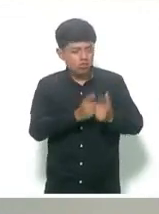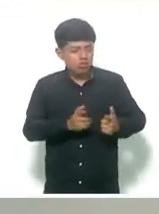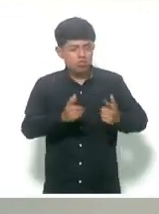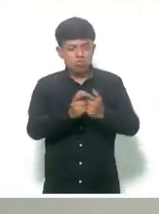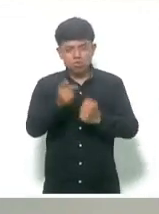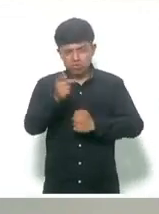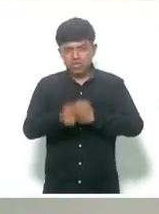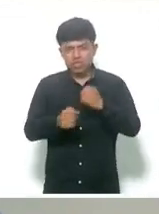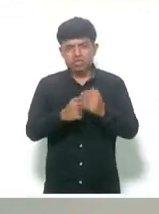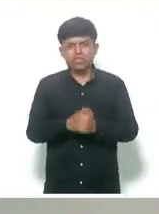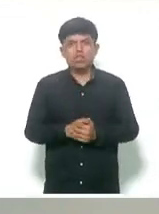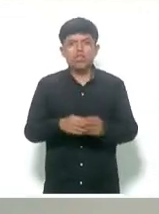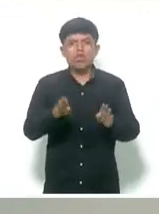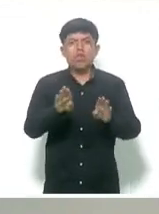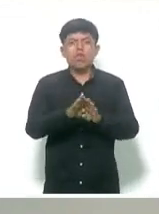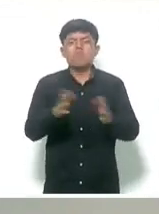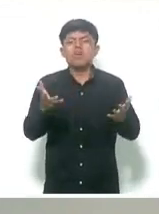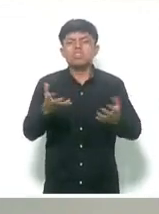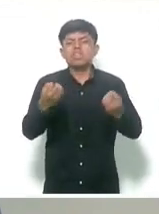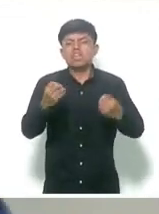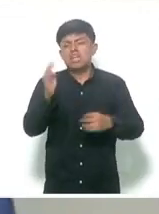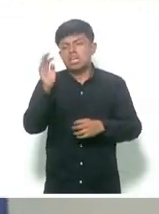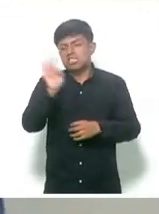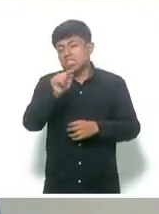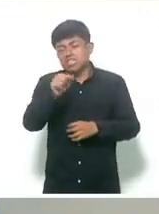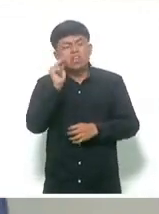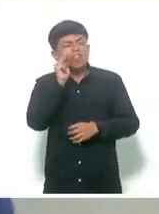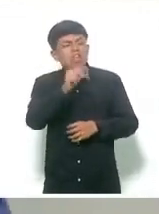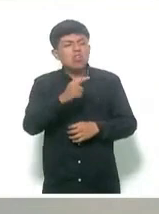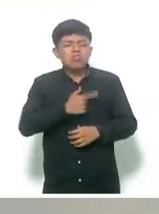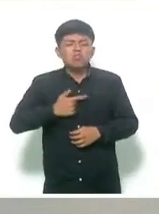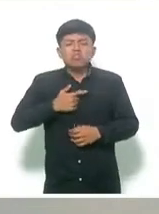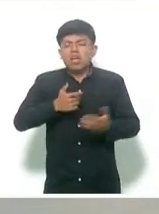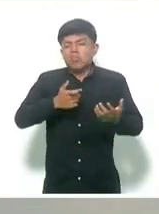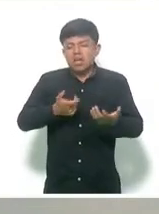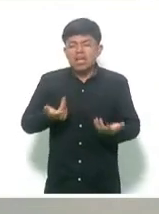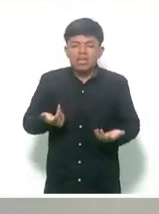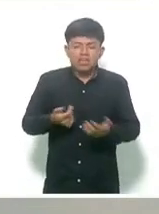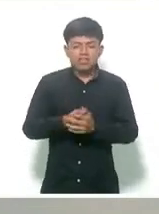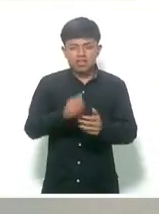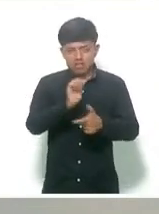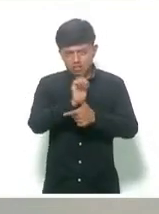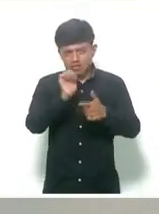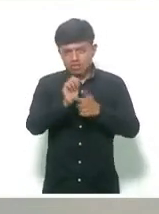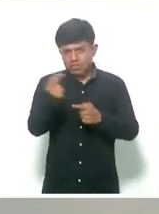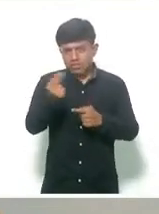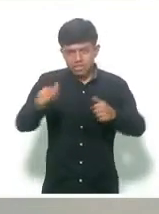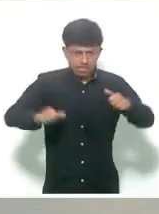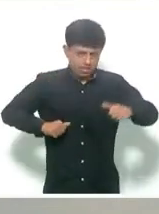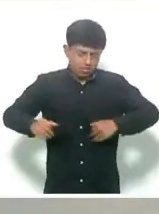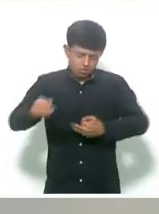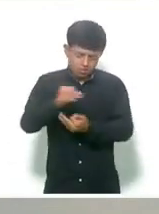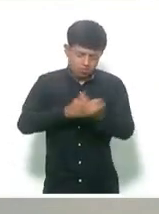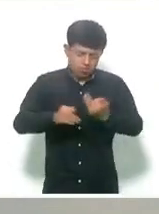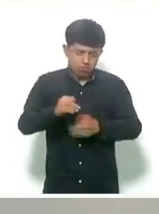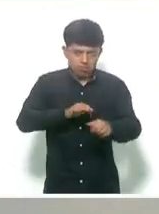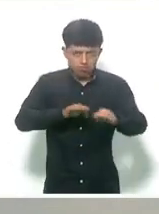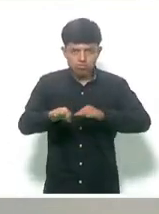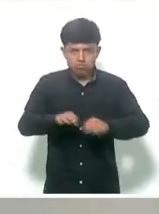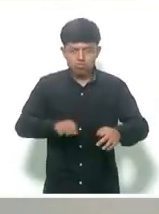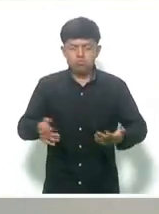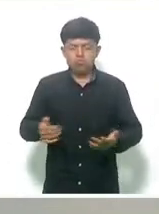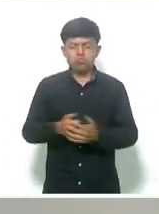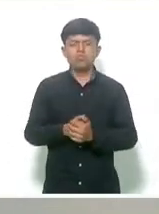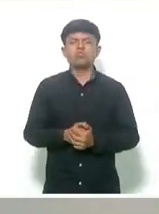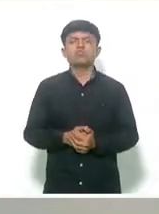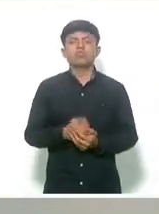hacer que eh se ocupen de alguna manera no Entonces es es una suma de acciones y a final de cuentas esa suma de acciones es lo